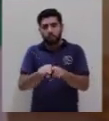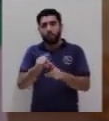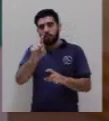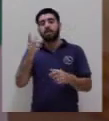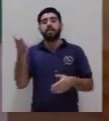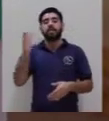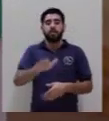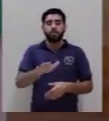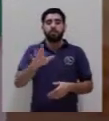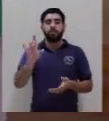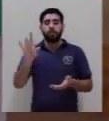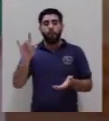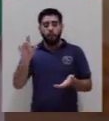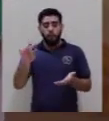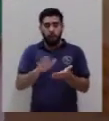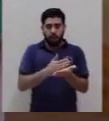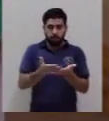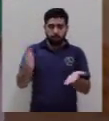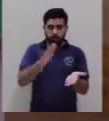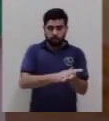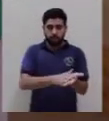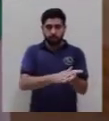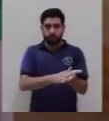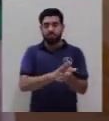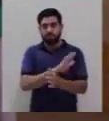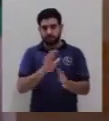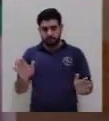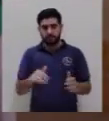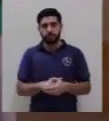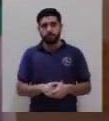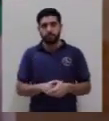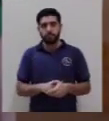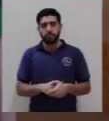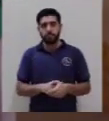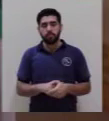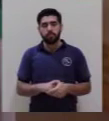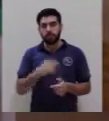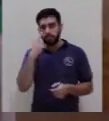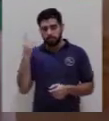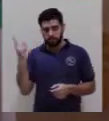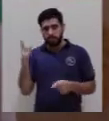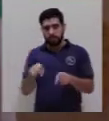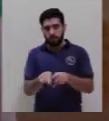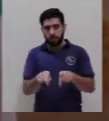Luego pegamos, colocamos aquí un poco de goma, pegamos, levantamos